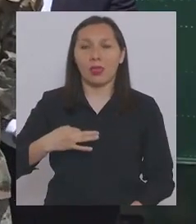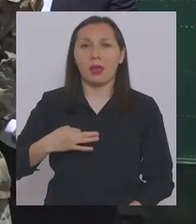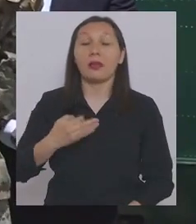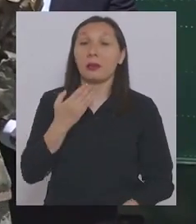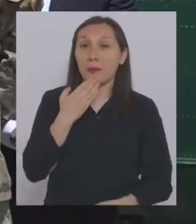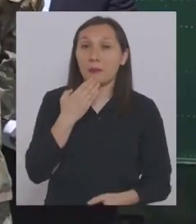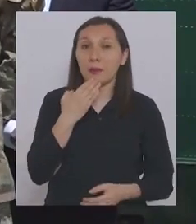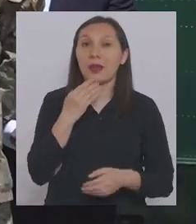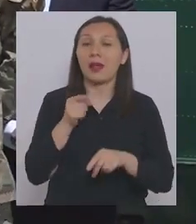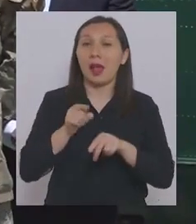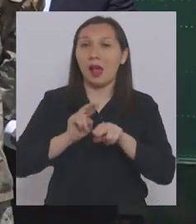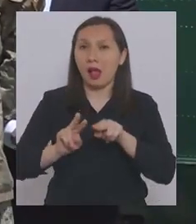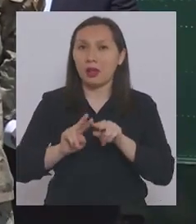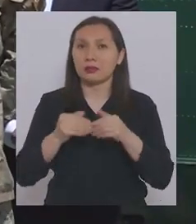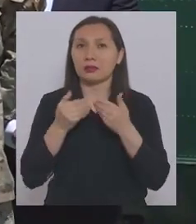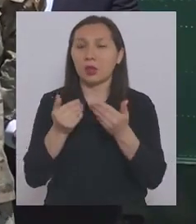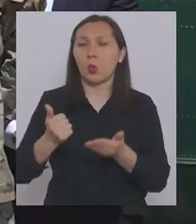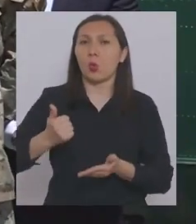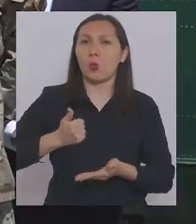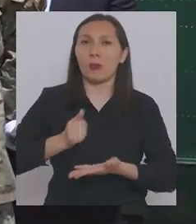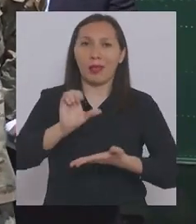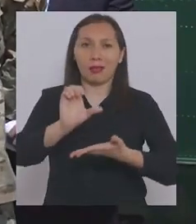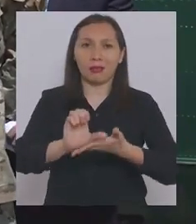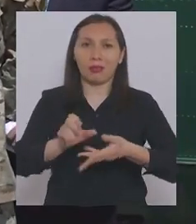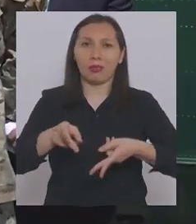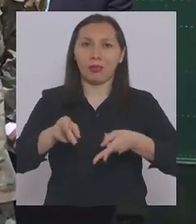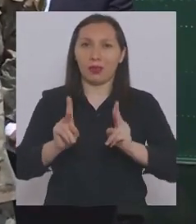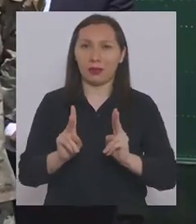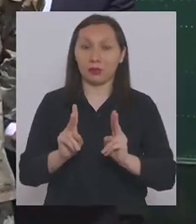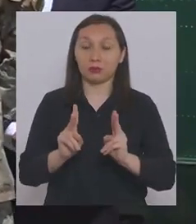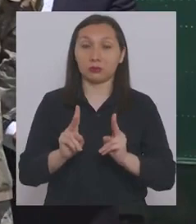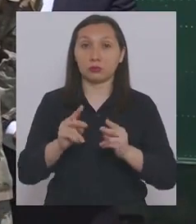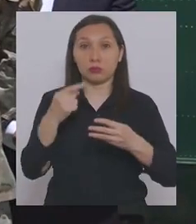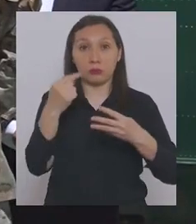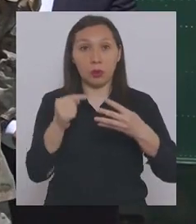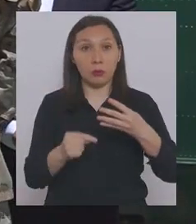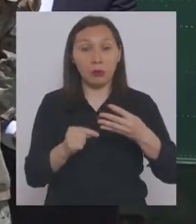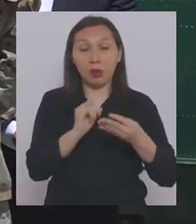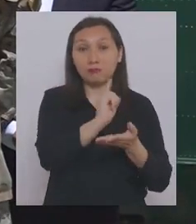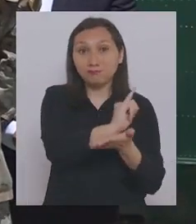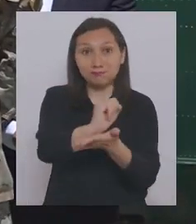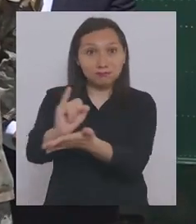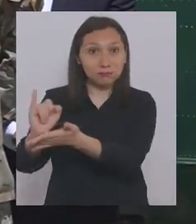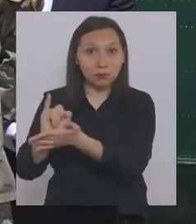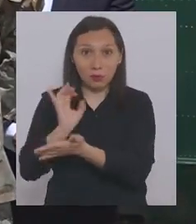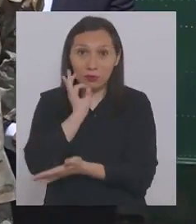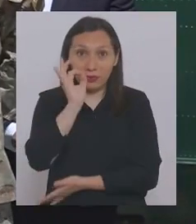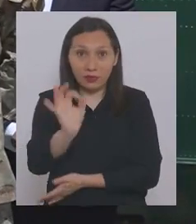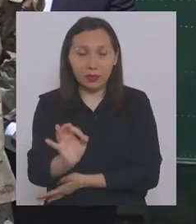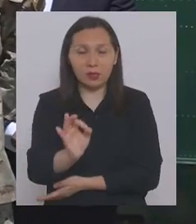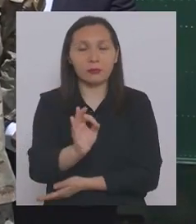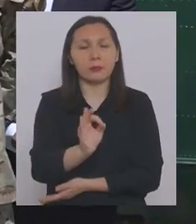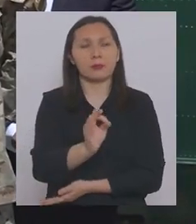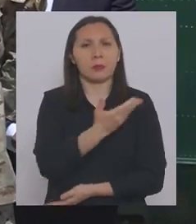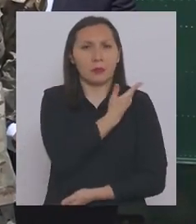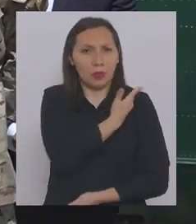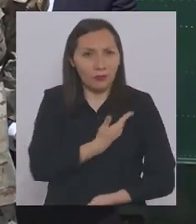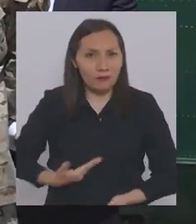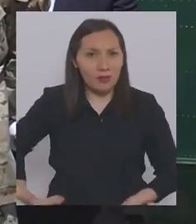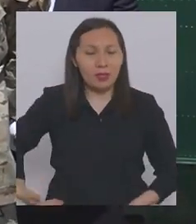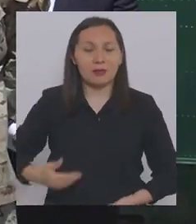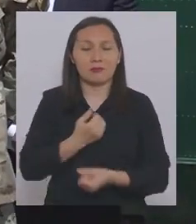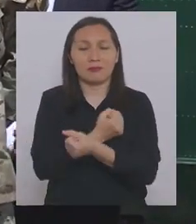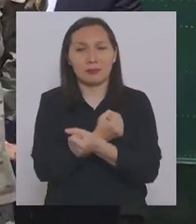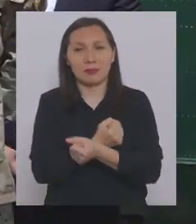para hacer cumplir el Estado de Derecho. Todas estas instituciones, el gobierno, las policías,